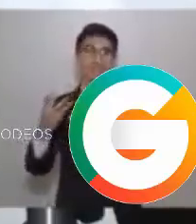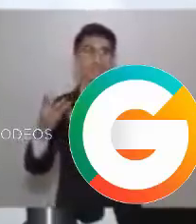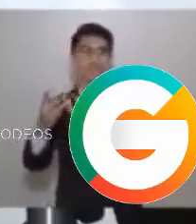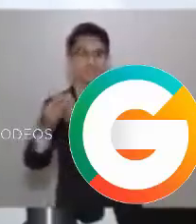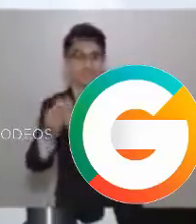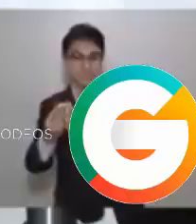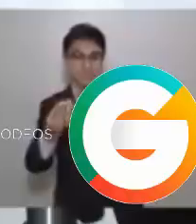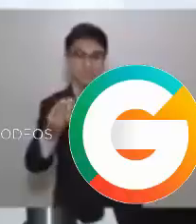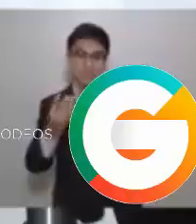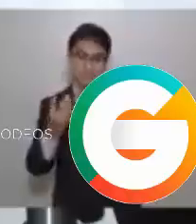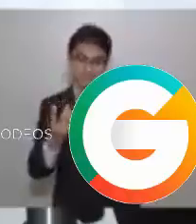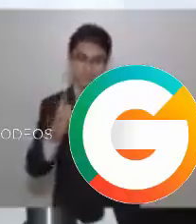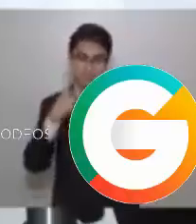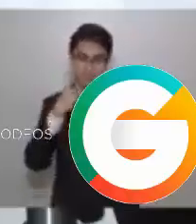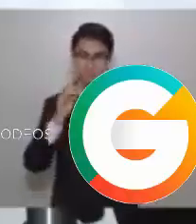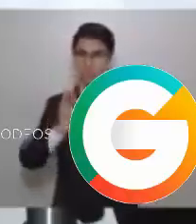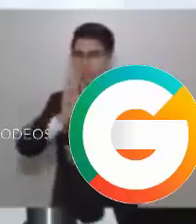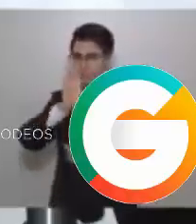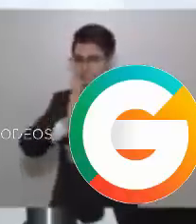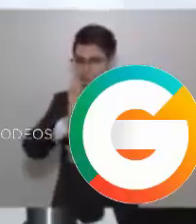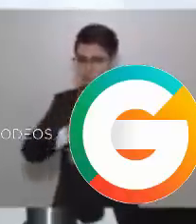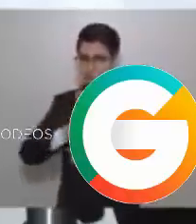diversa al del municipio de Ensenada,